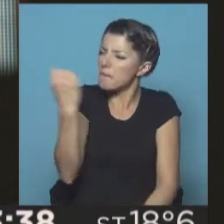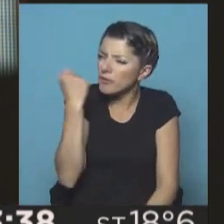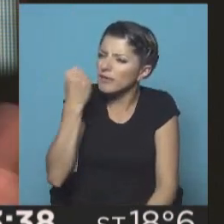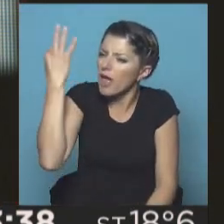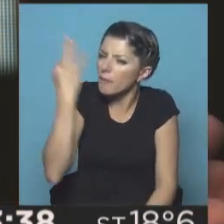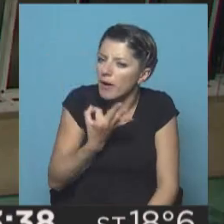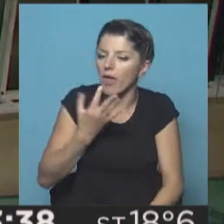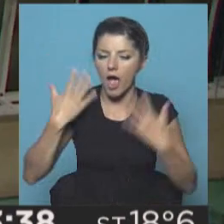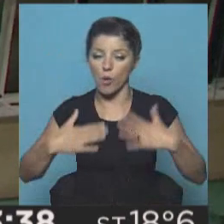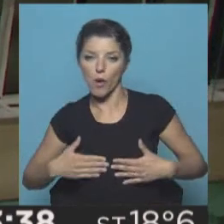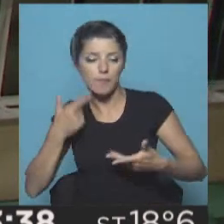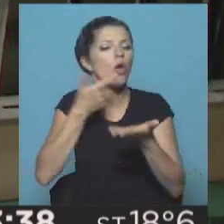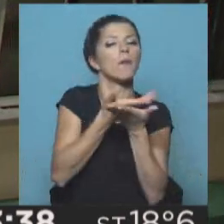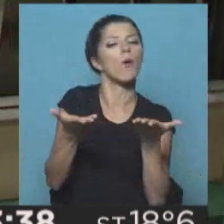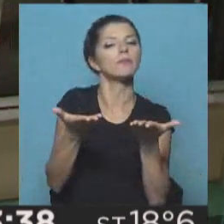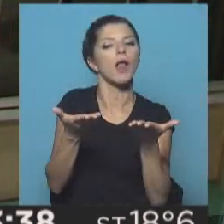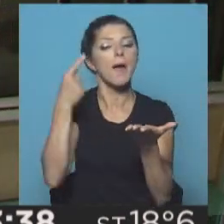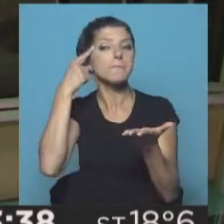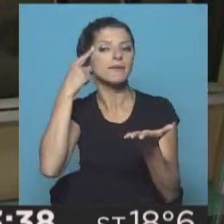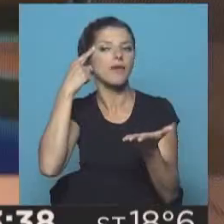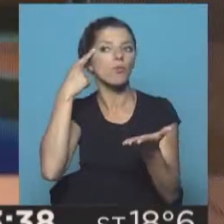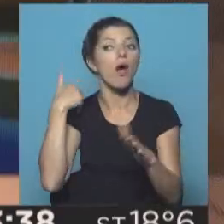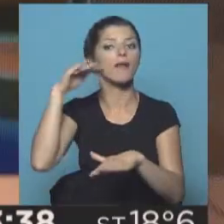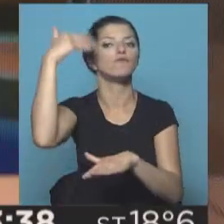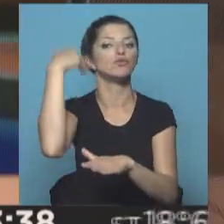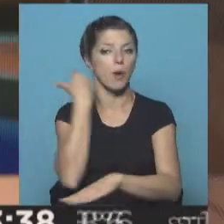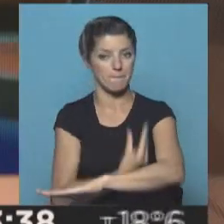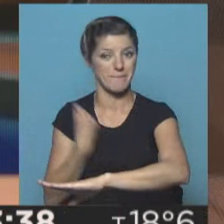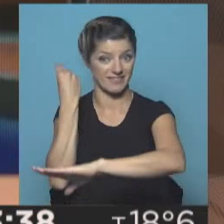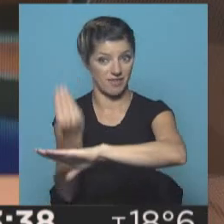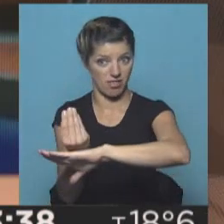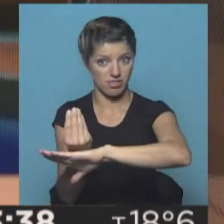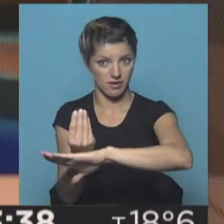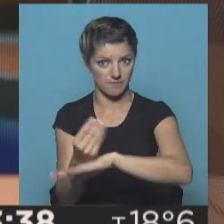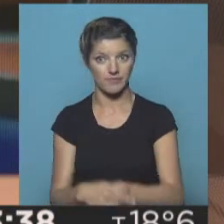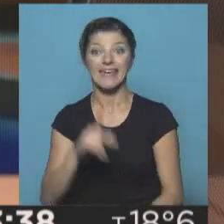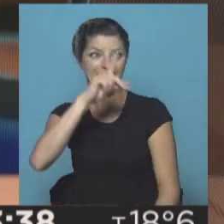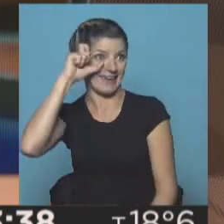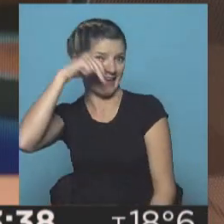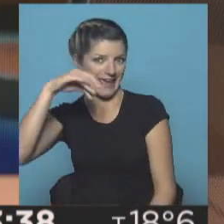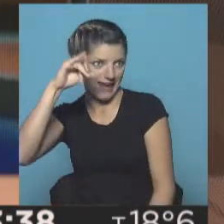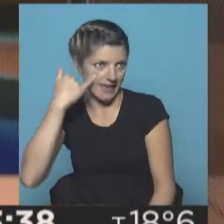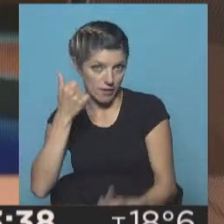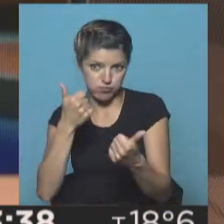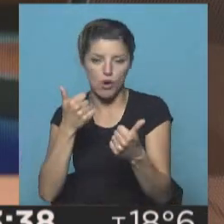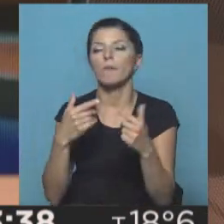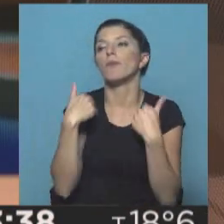lenguaje gestual para un buen presidente. Sí, la telegenia, ¿no? La Porque telegenia Kennedy, para que un presidente sea un buen presidente. Y Kennedy daba bien. Bueno, no sé, digo, en el caso